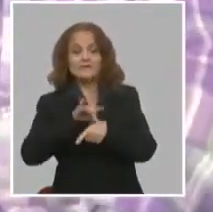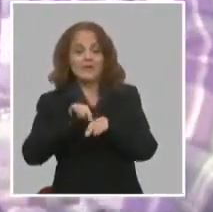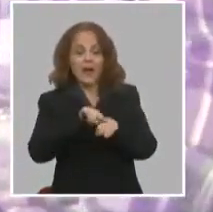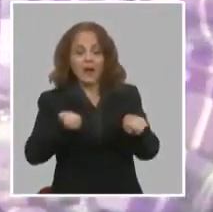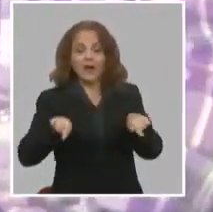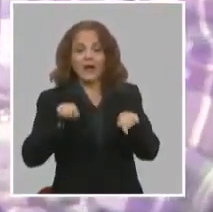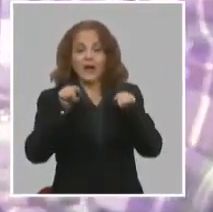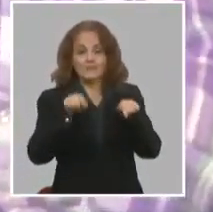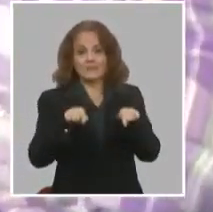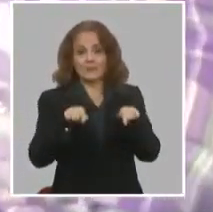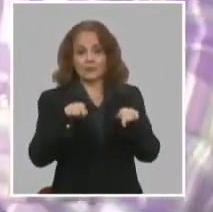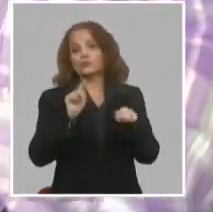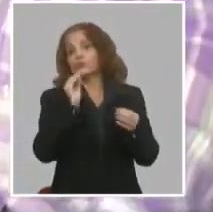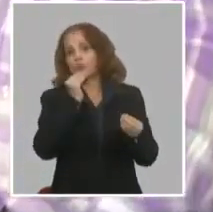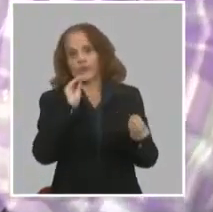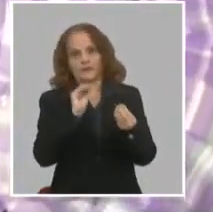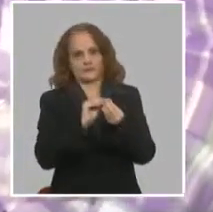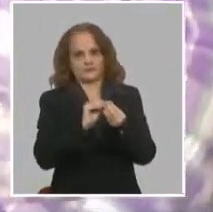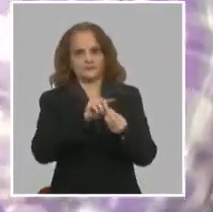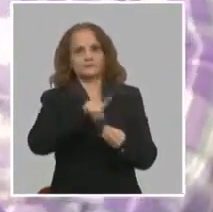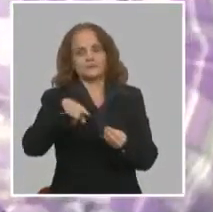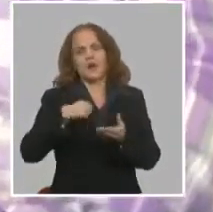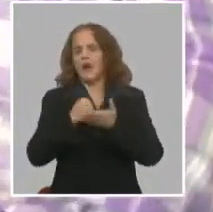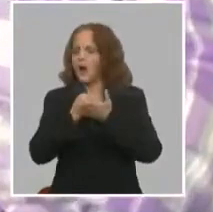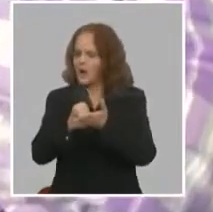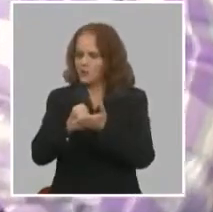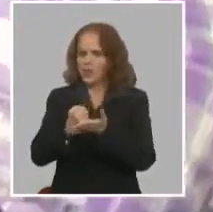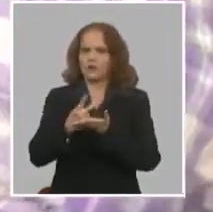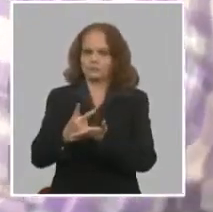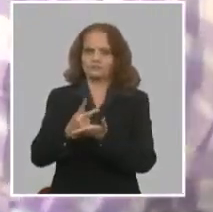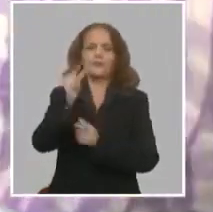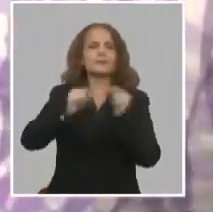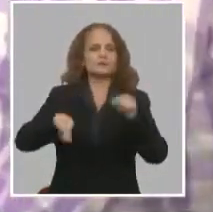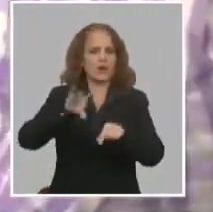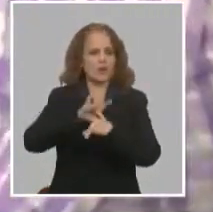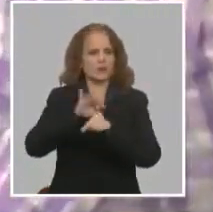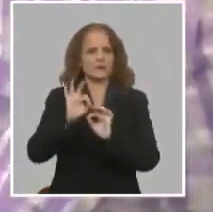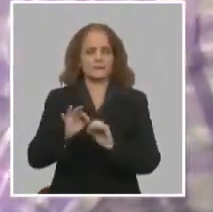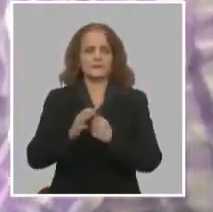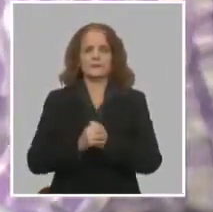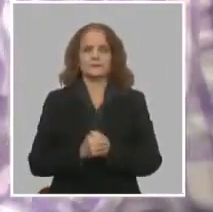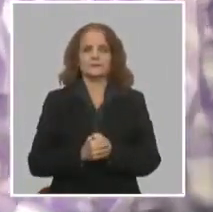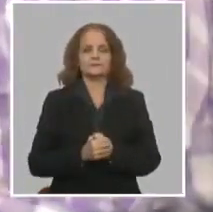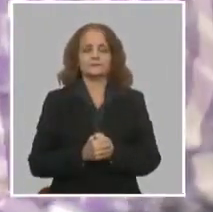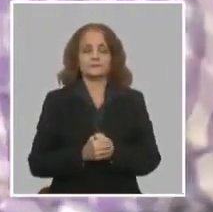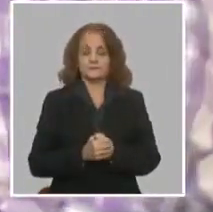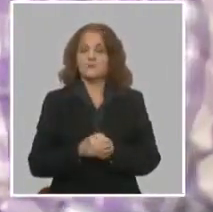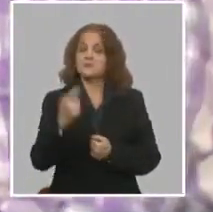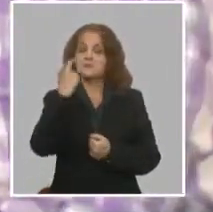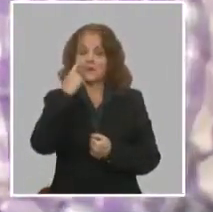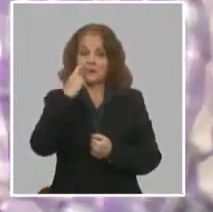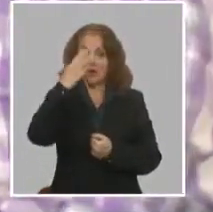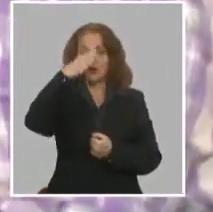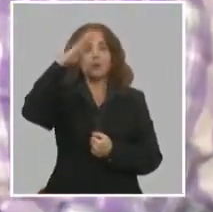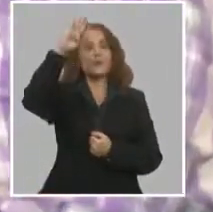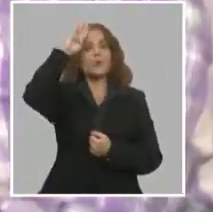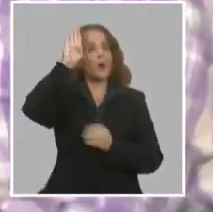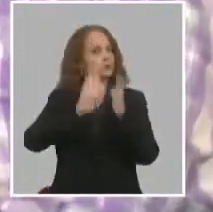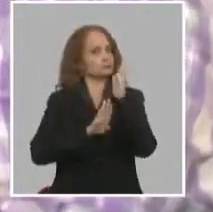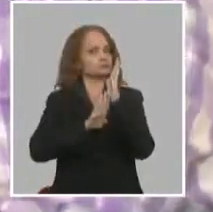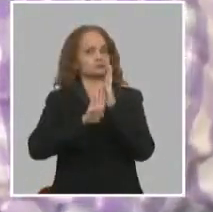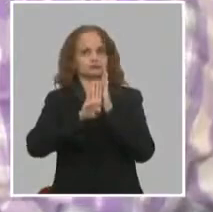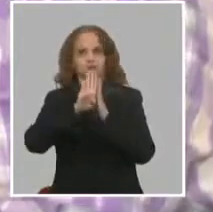combate para ayudar a esas personas que están necesitadas. Es increíble que con todo lo que Cuba ha avanzado en salud y todas